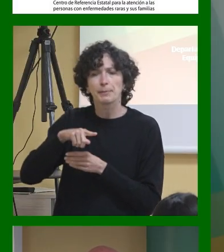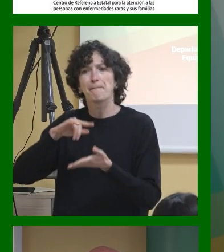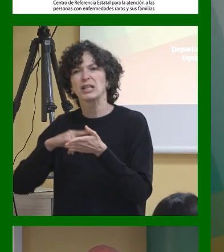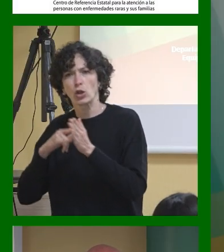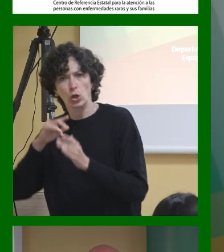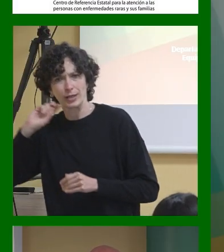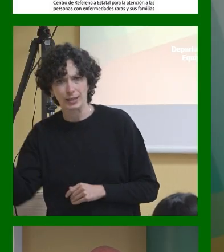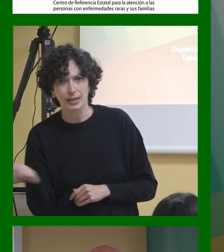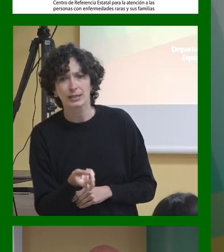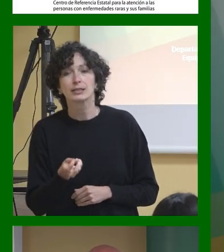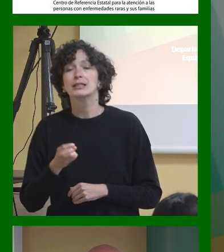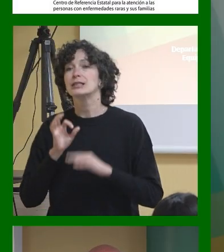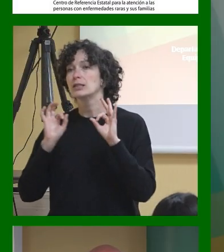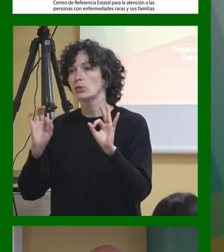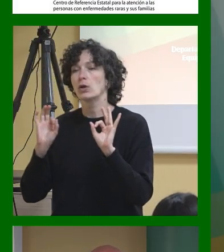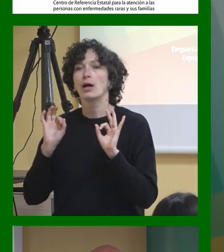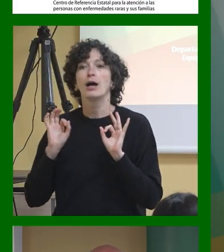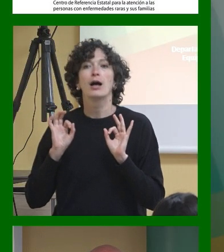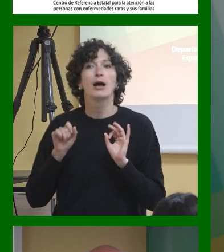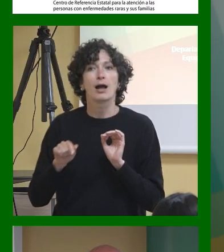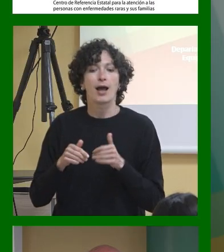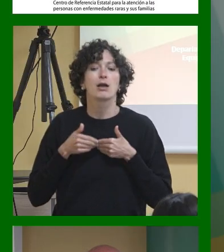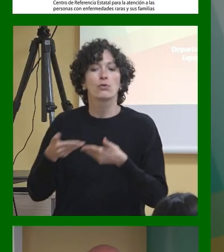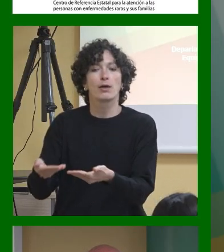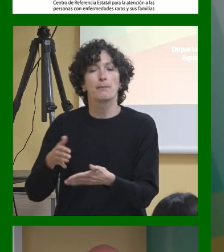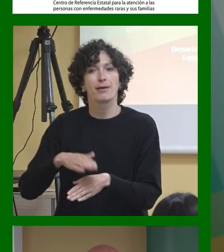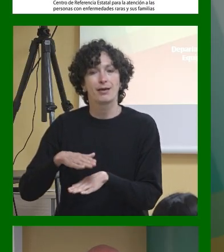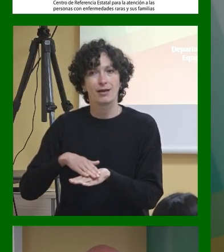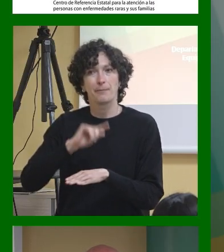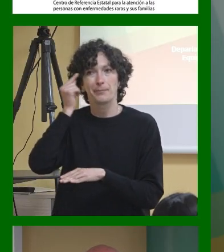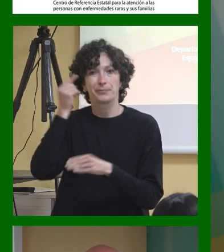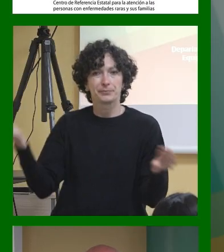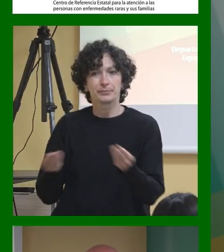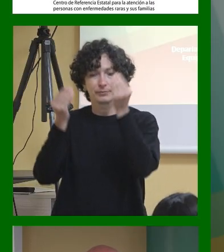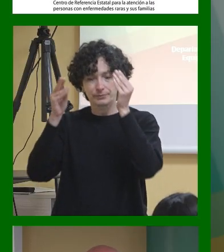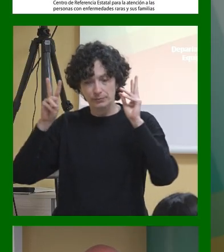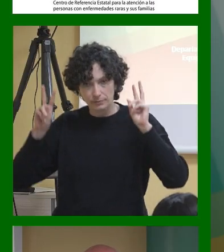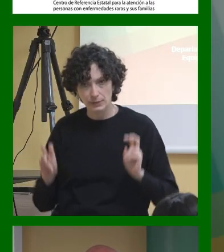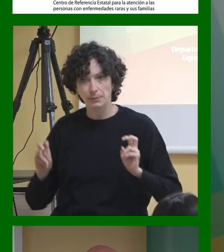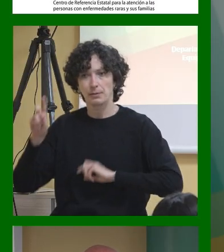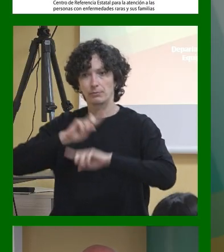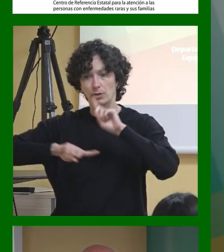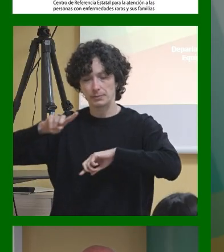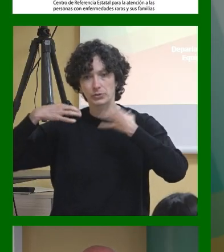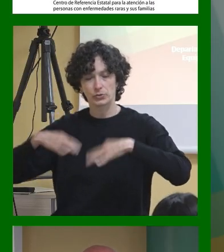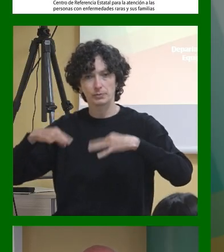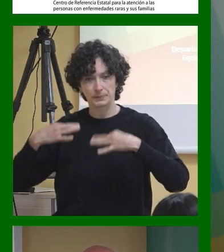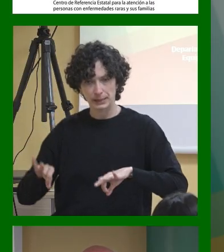que ayudarían seguramente a hacer un mejor diagnóstico respecto a los problemas que